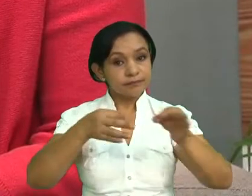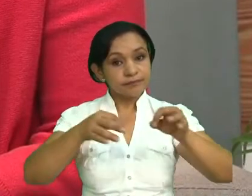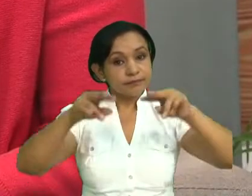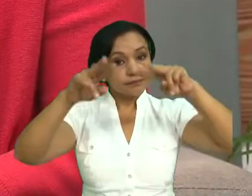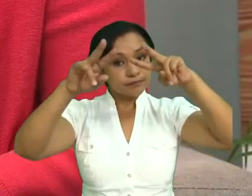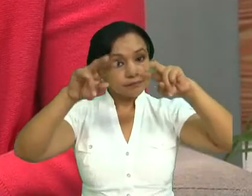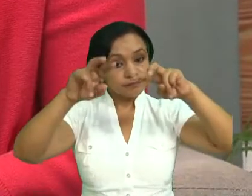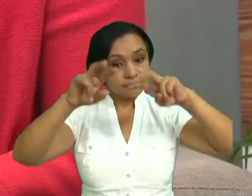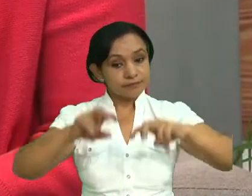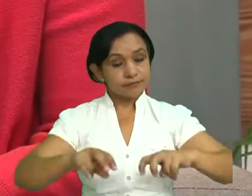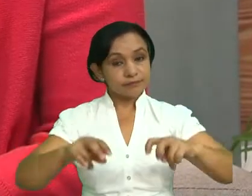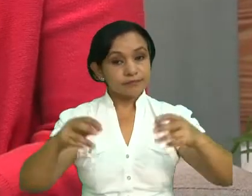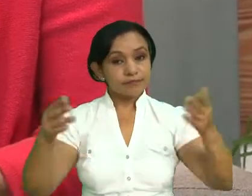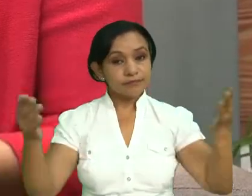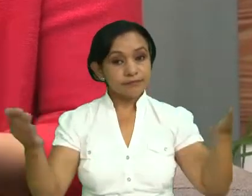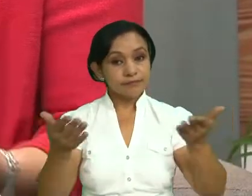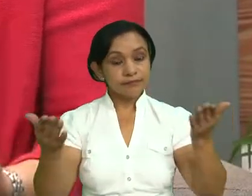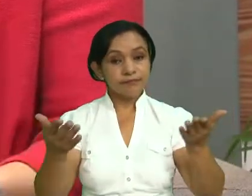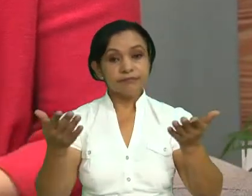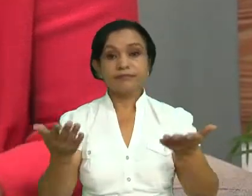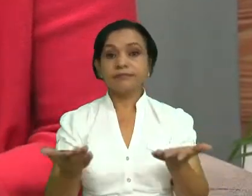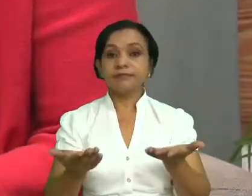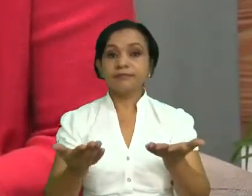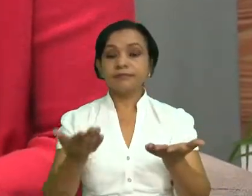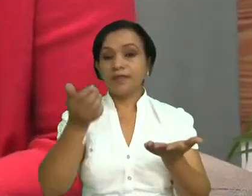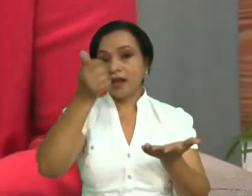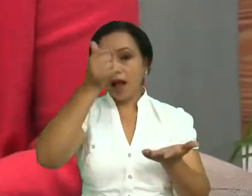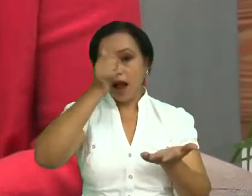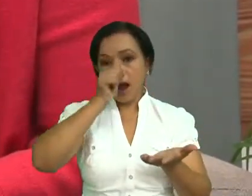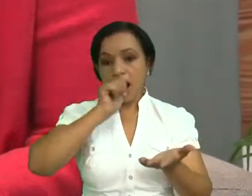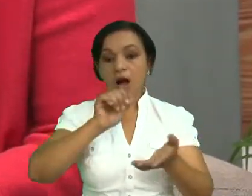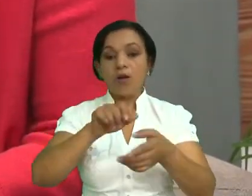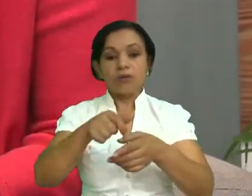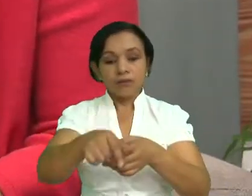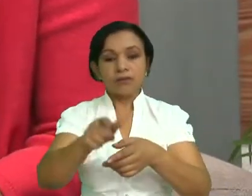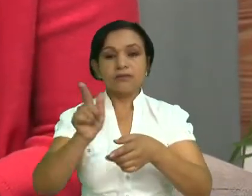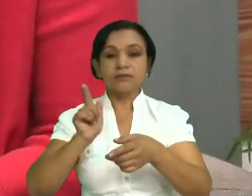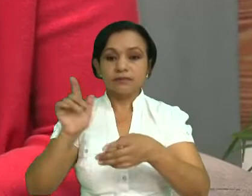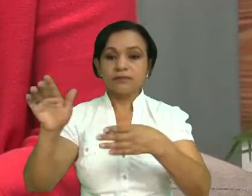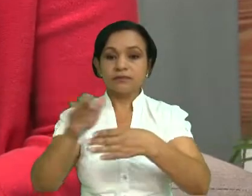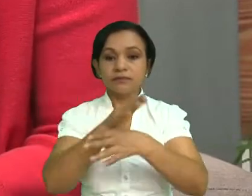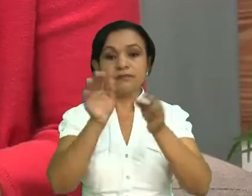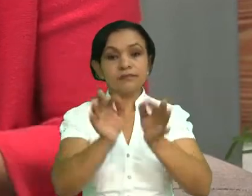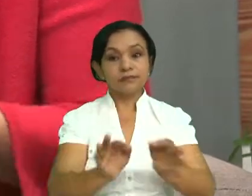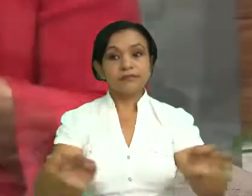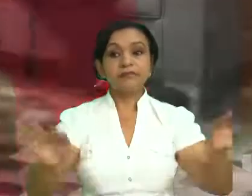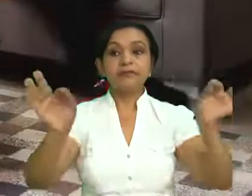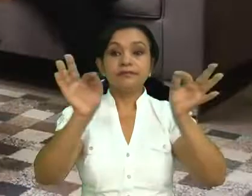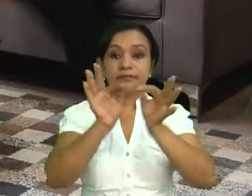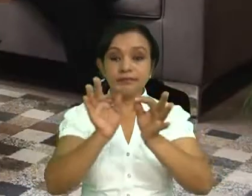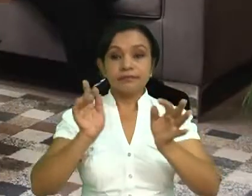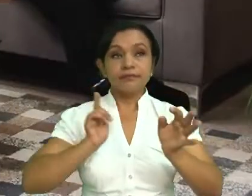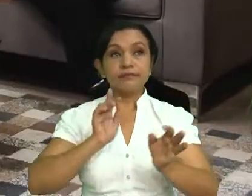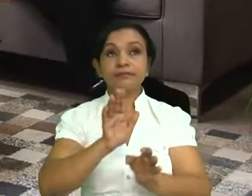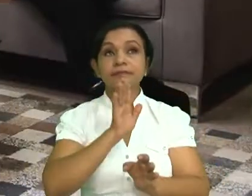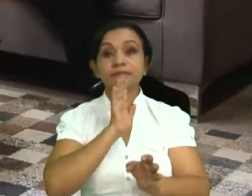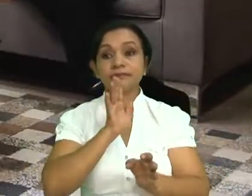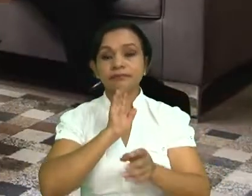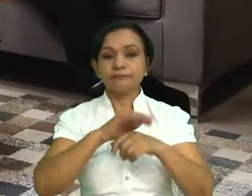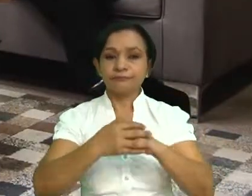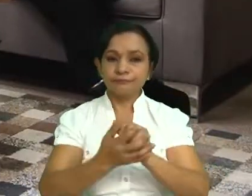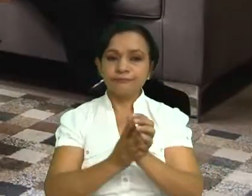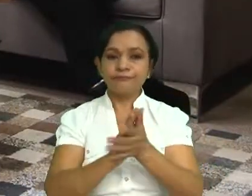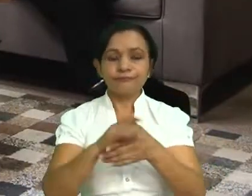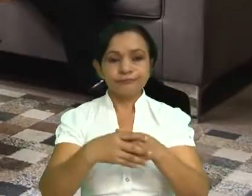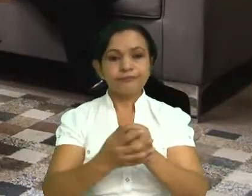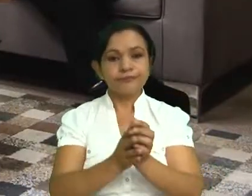de el abastecimiento de agua potable. Eso es muy importante porque estamos hablando del lavado